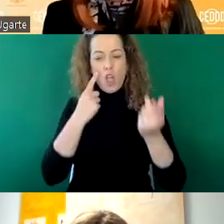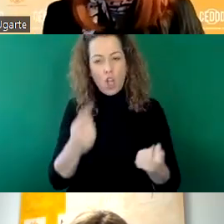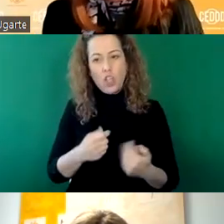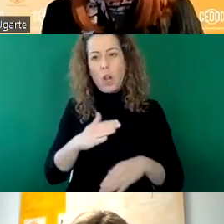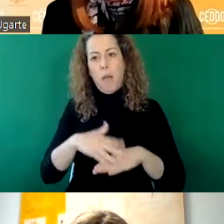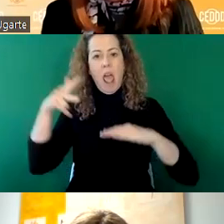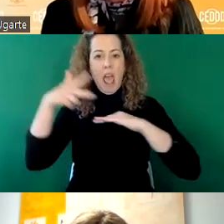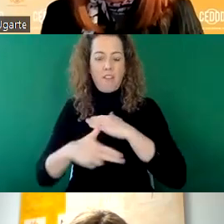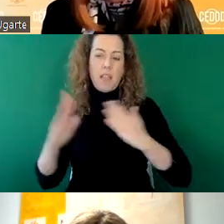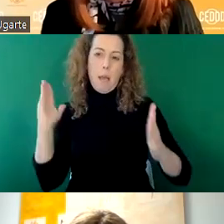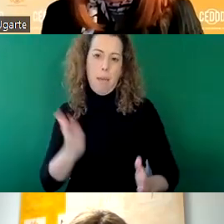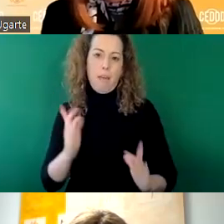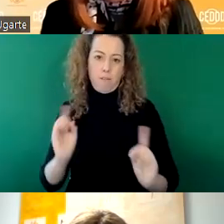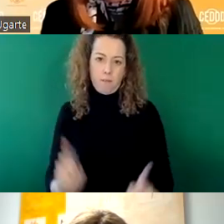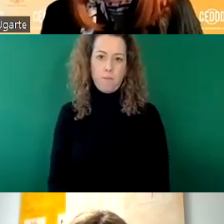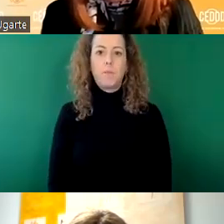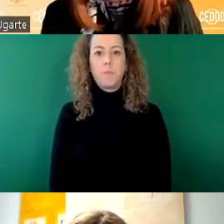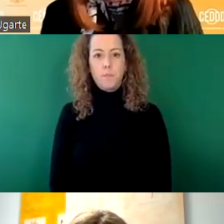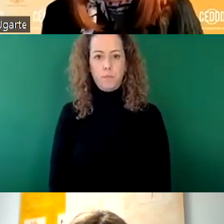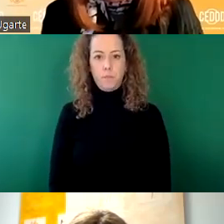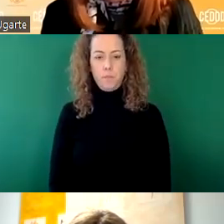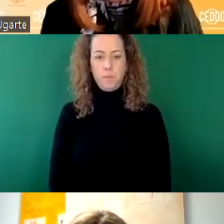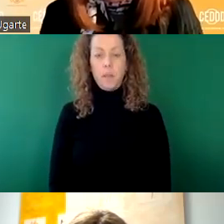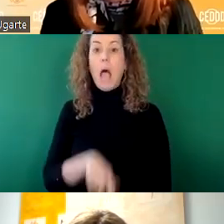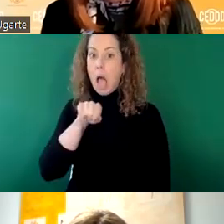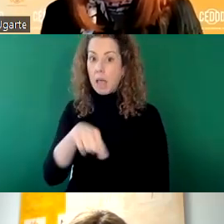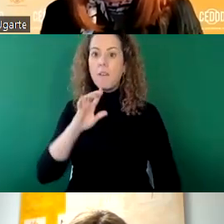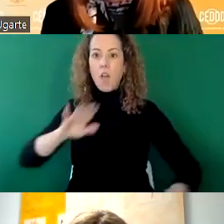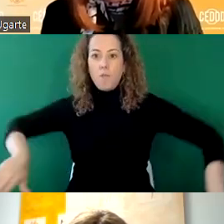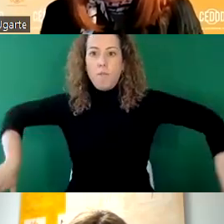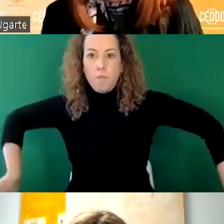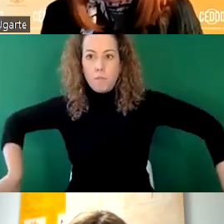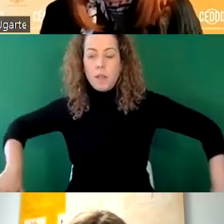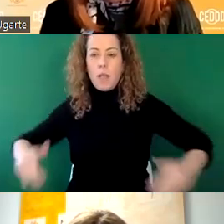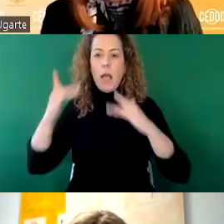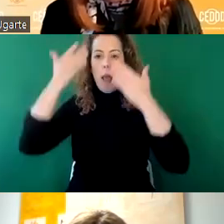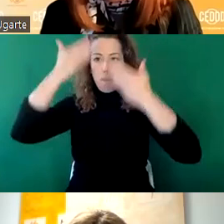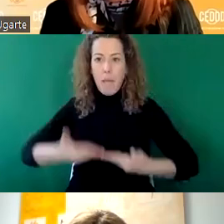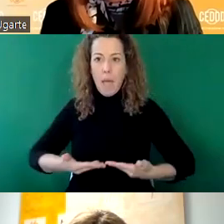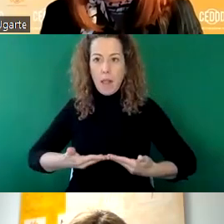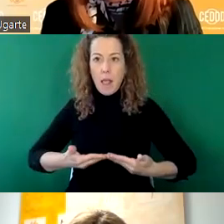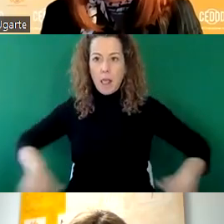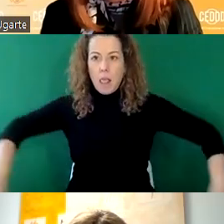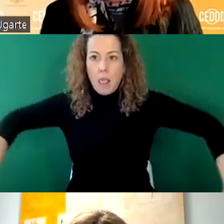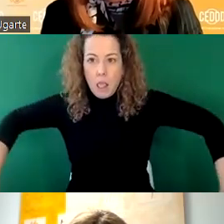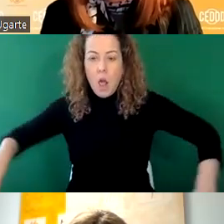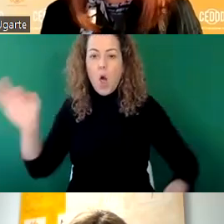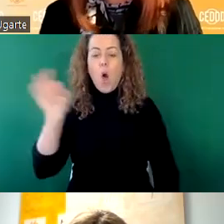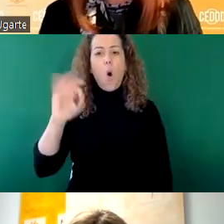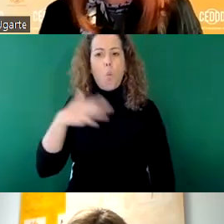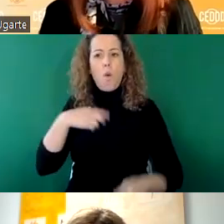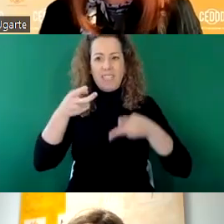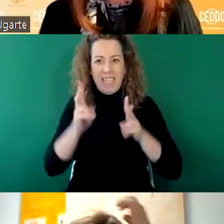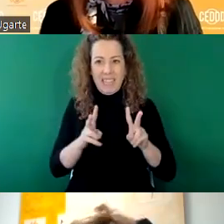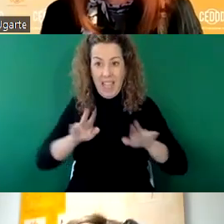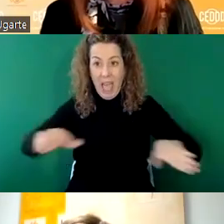daño ni haga daño a otras personas. Ahí tendríamos contenciones en la pared, en abierto, o directamente iríamos asentados, como